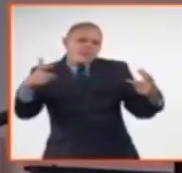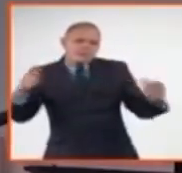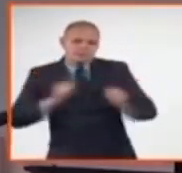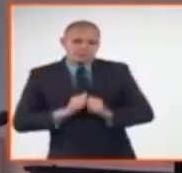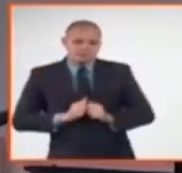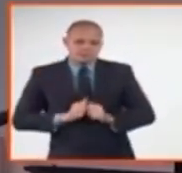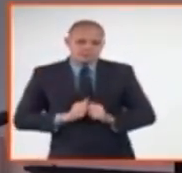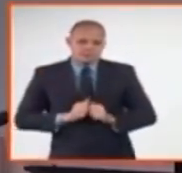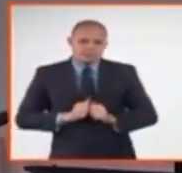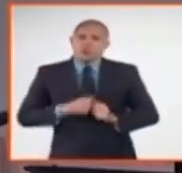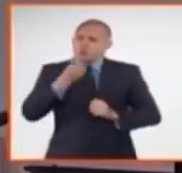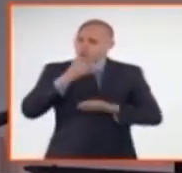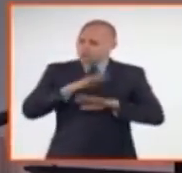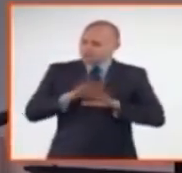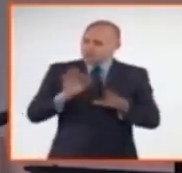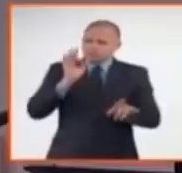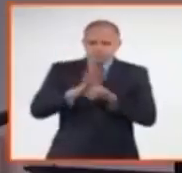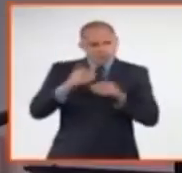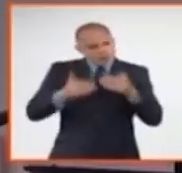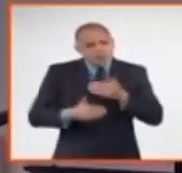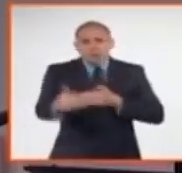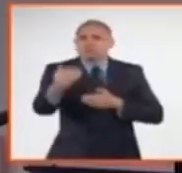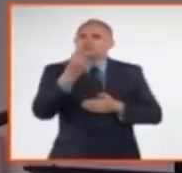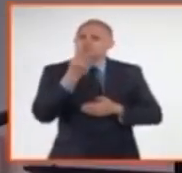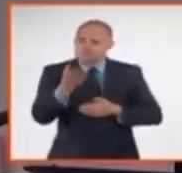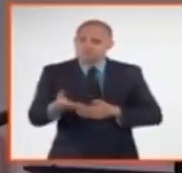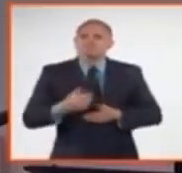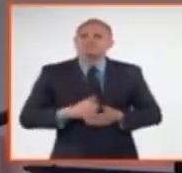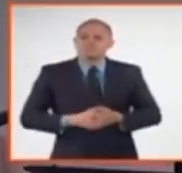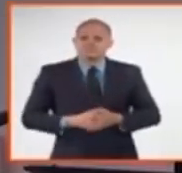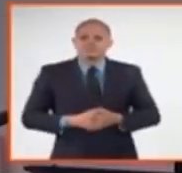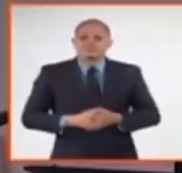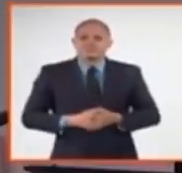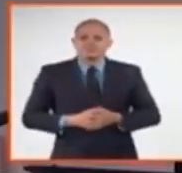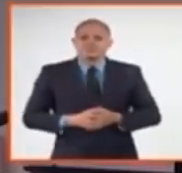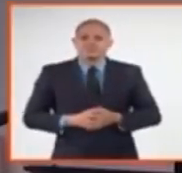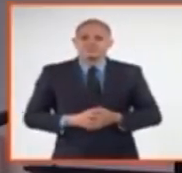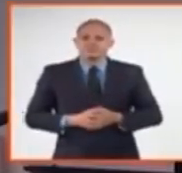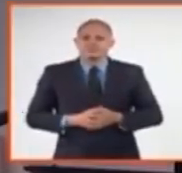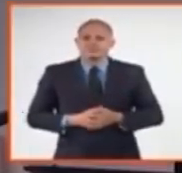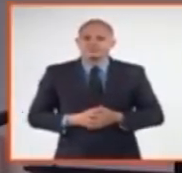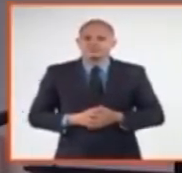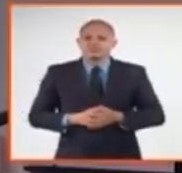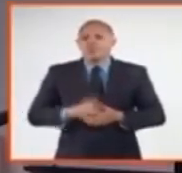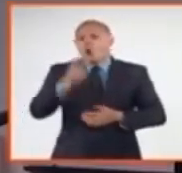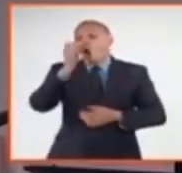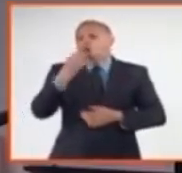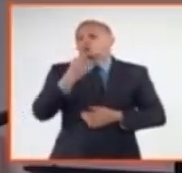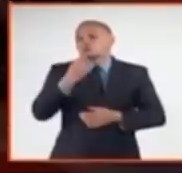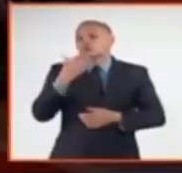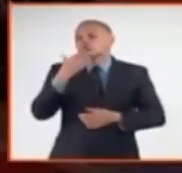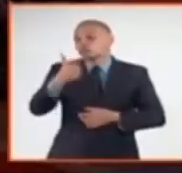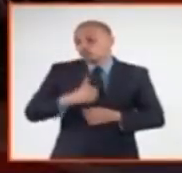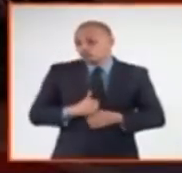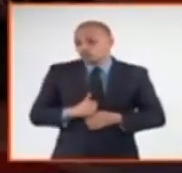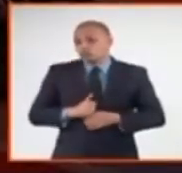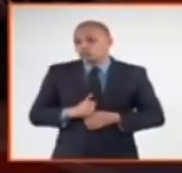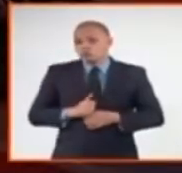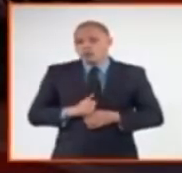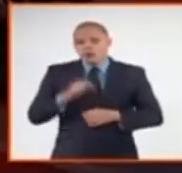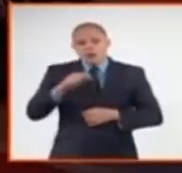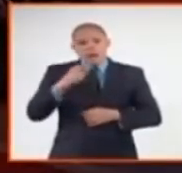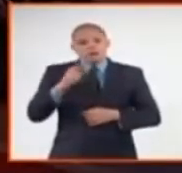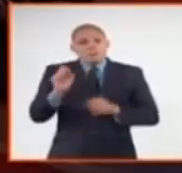a la inmunización de las edades pediátricas en cubas derecho sagrado también como su acceso internacional porque todavía casi ninguna de esas vacunas